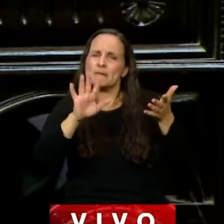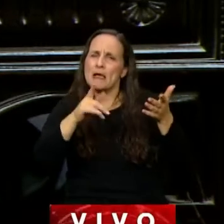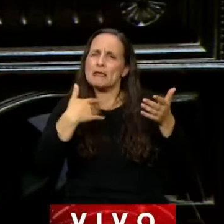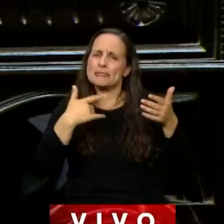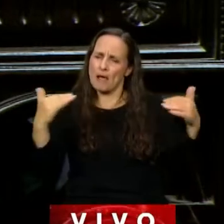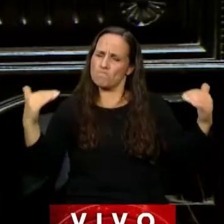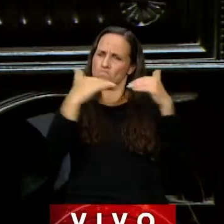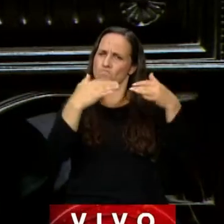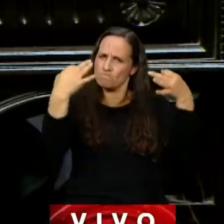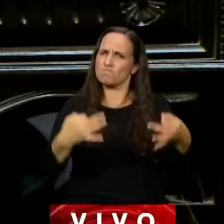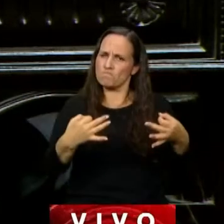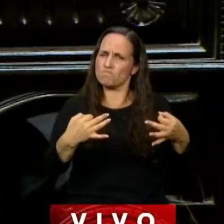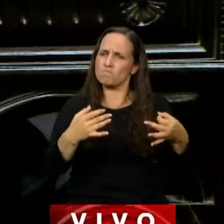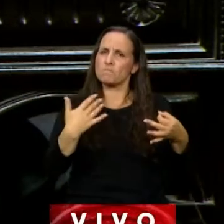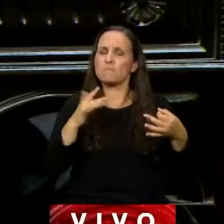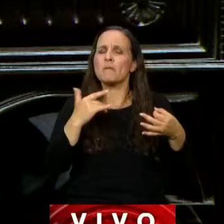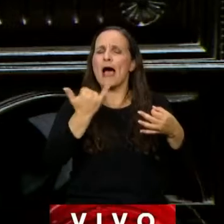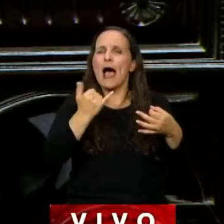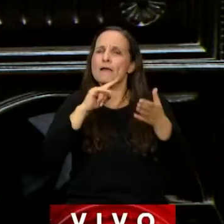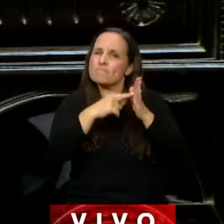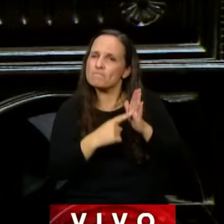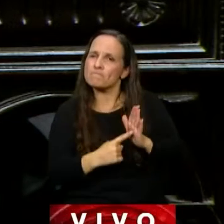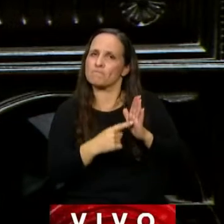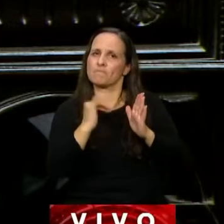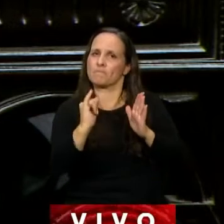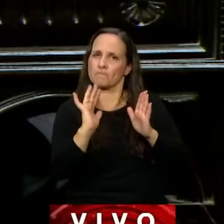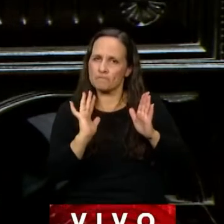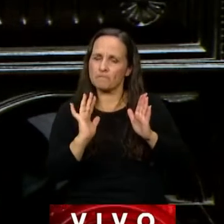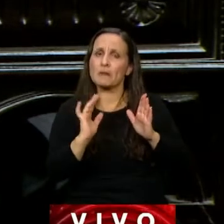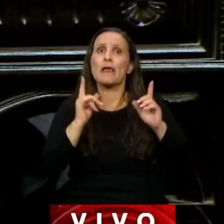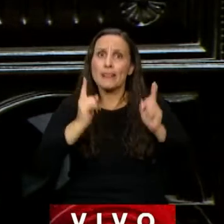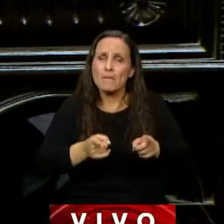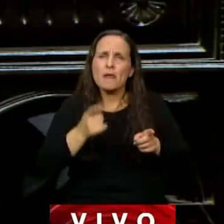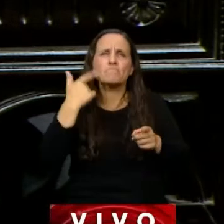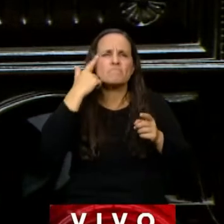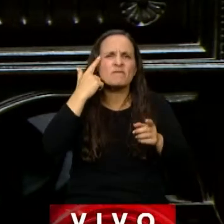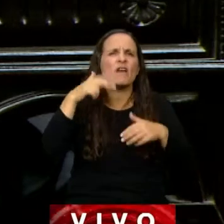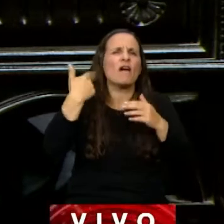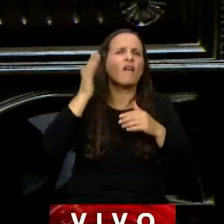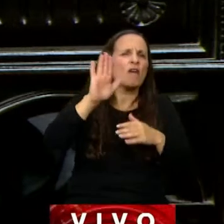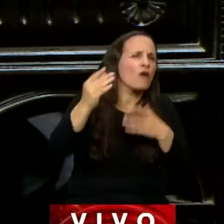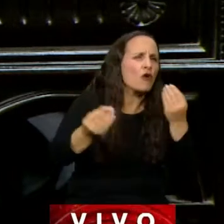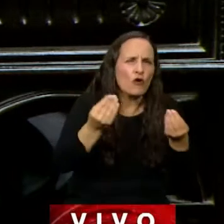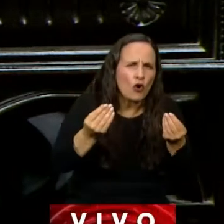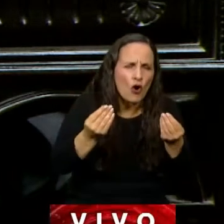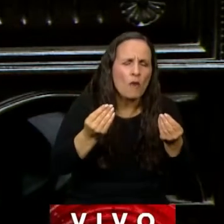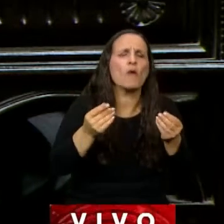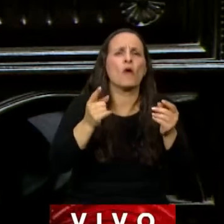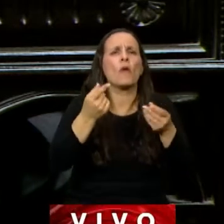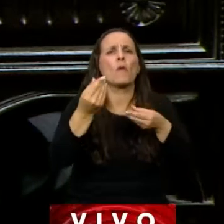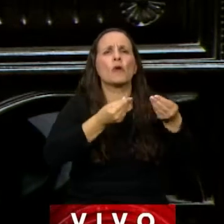consistentes entre sí bajo algunas consideraciones y supuestos. Además de las proyecciones propiamente dichas, el